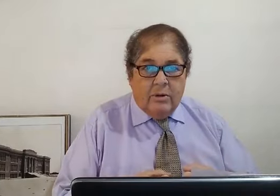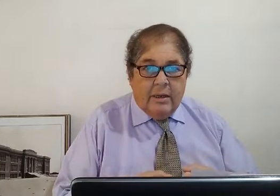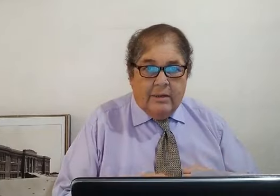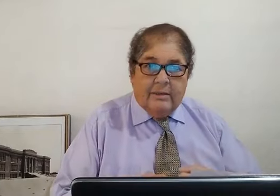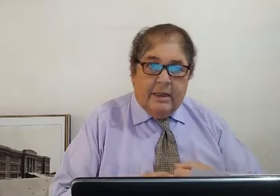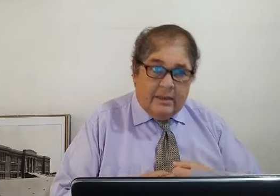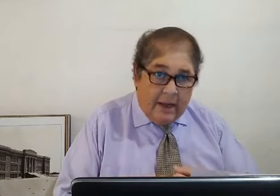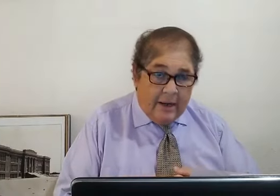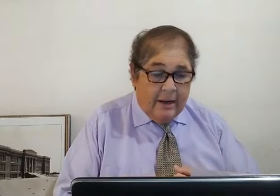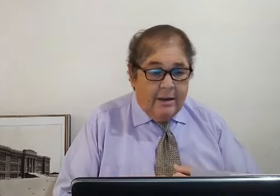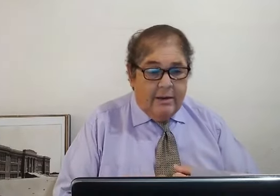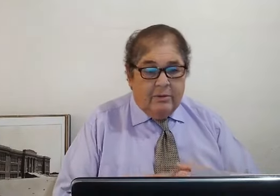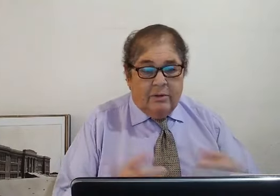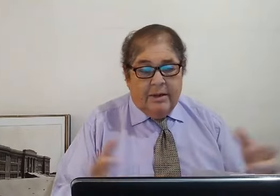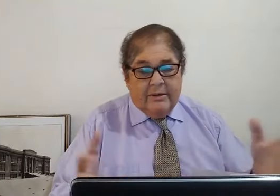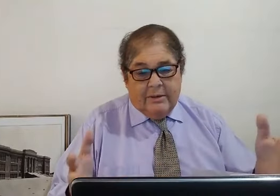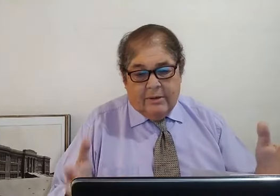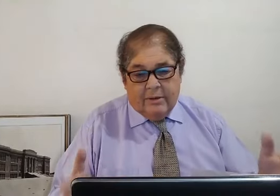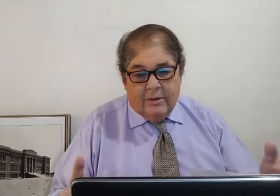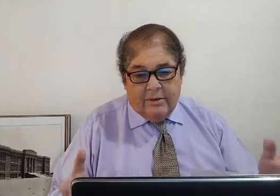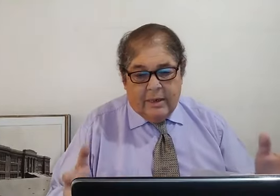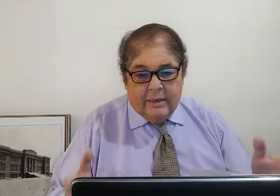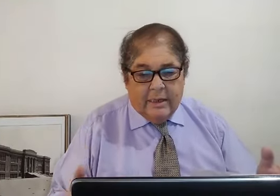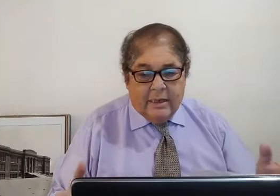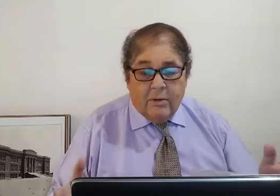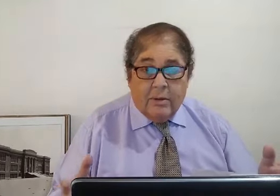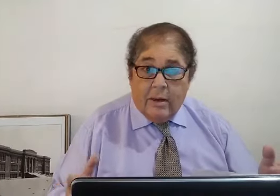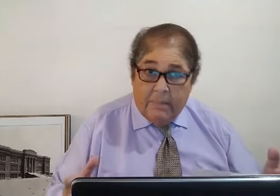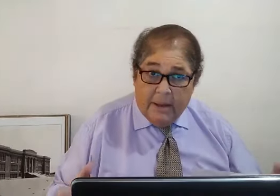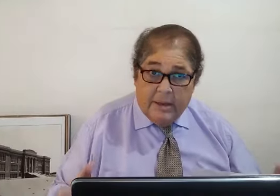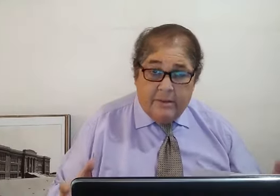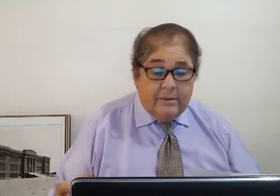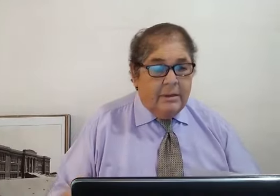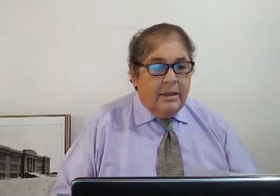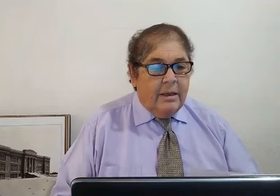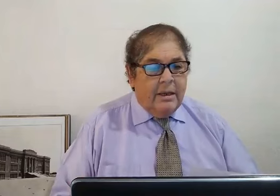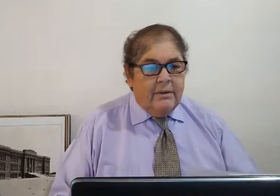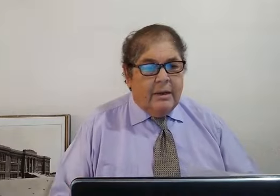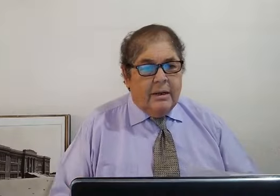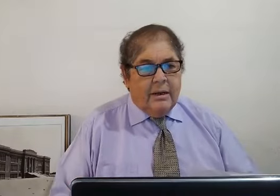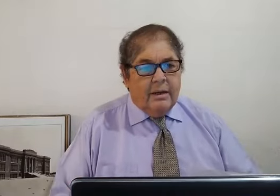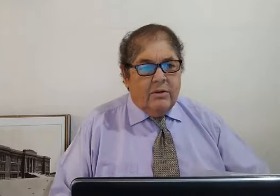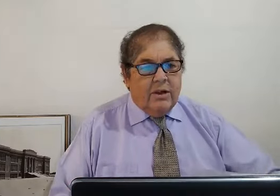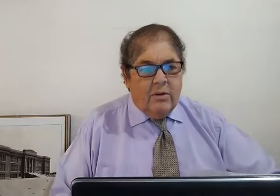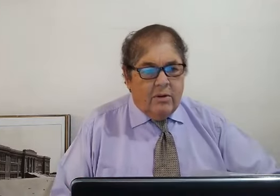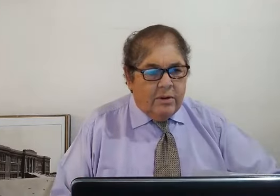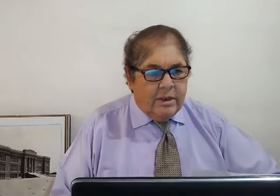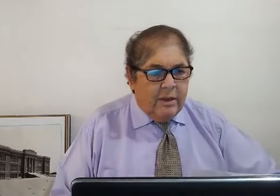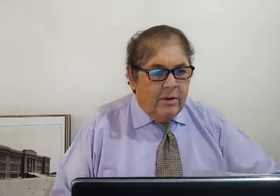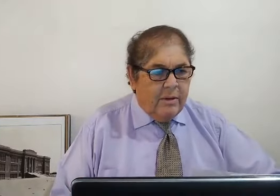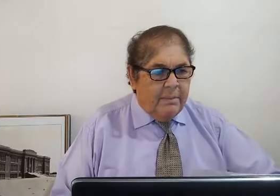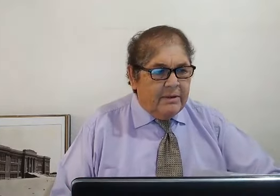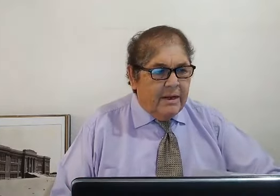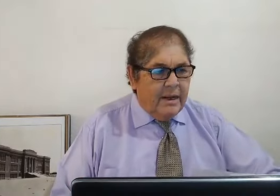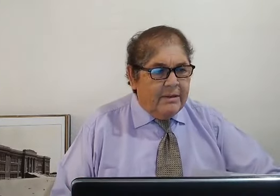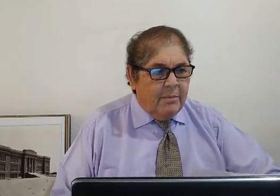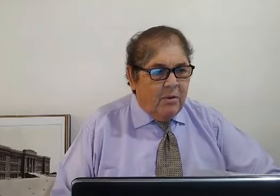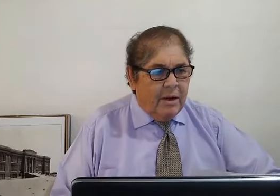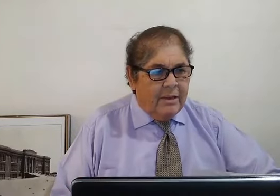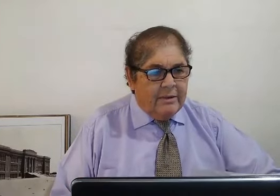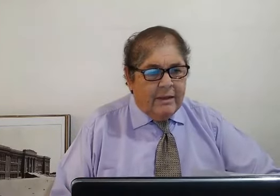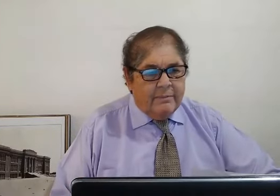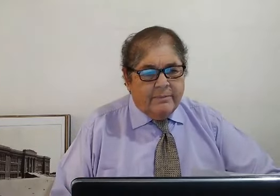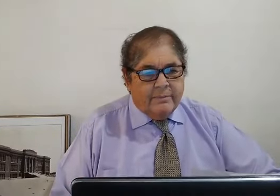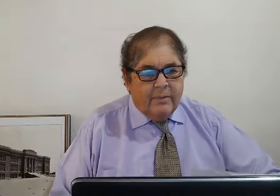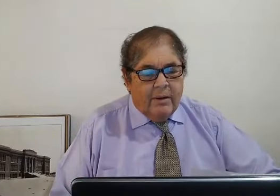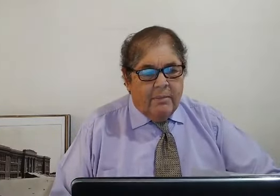control estatal sobre este sector estratégico del país. El Consejo Coordinador Empresarial se